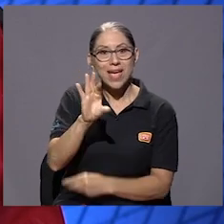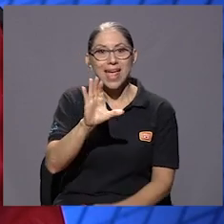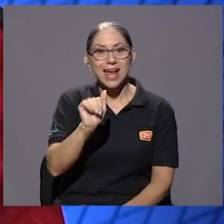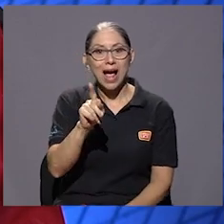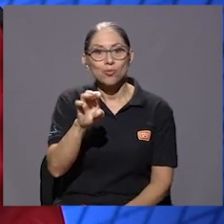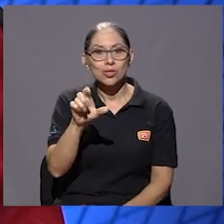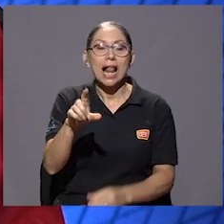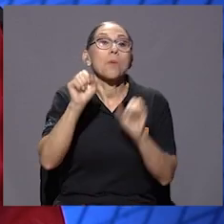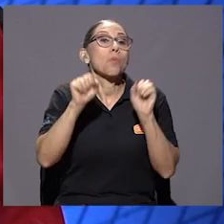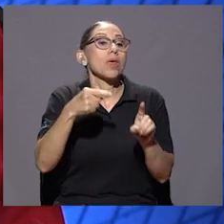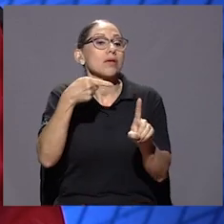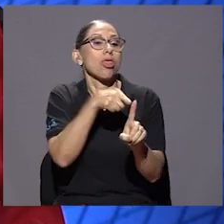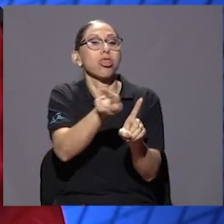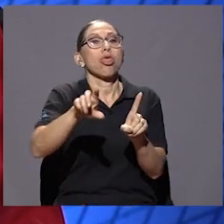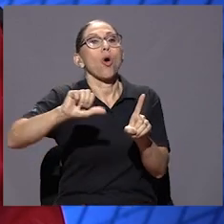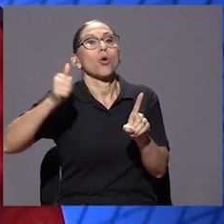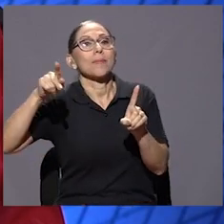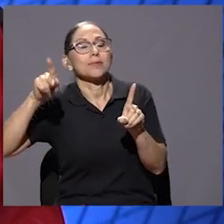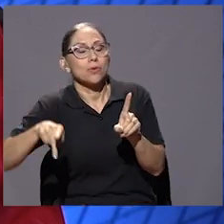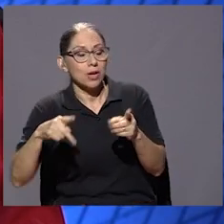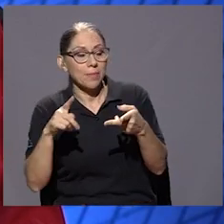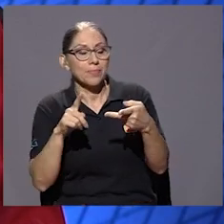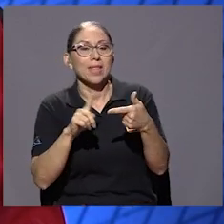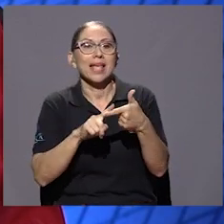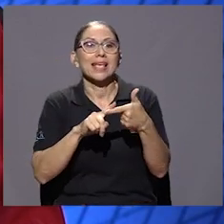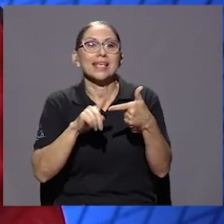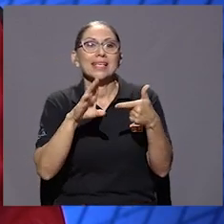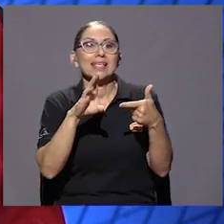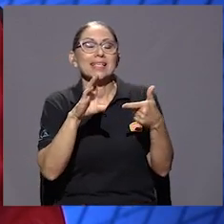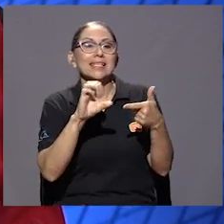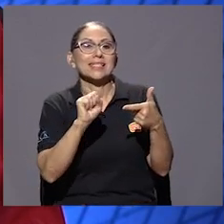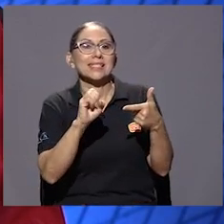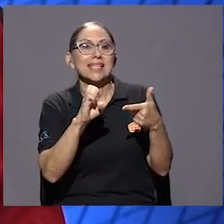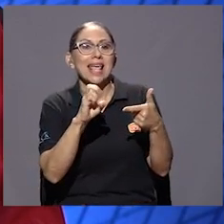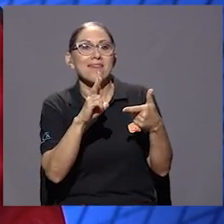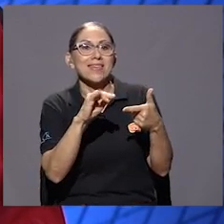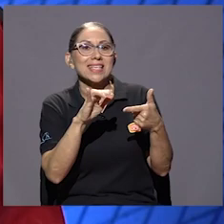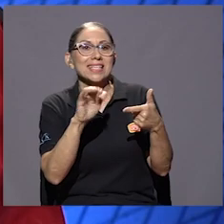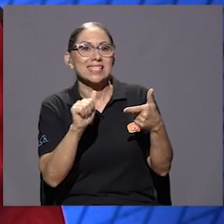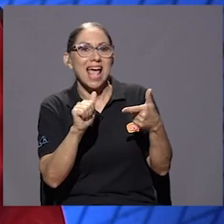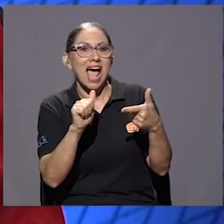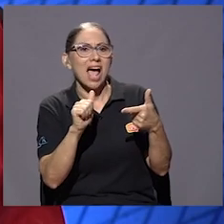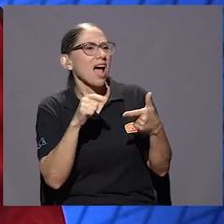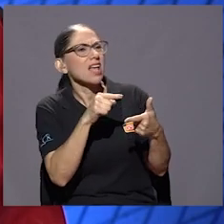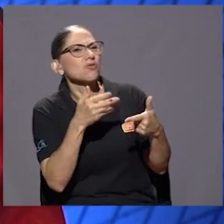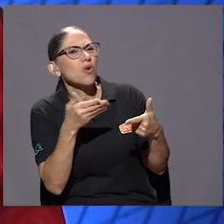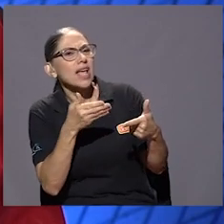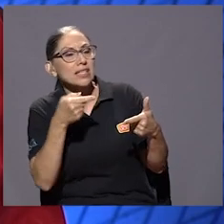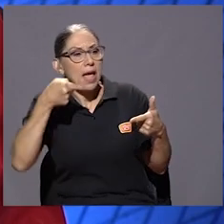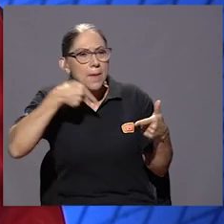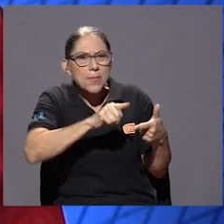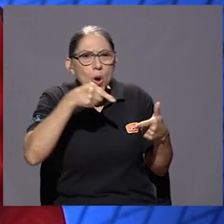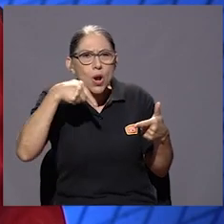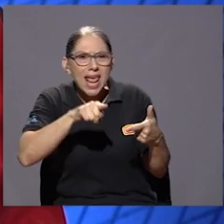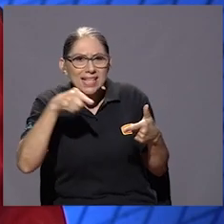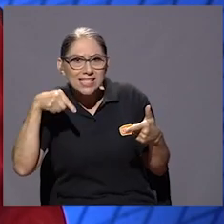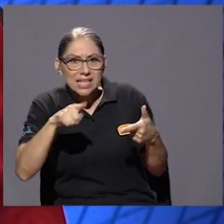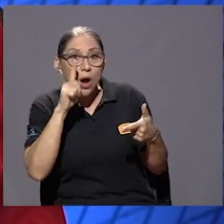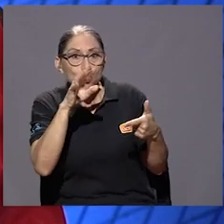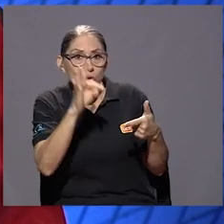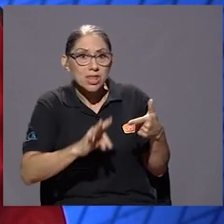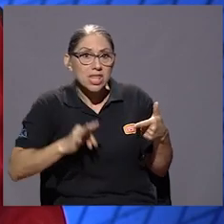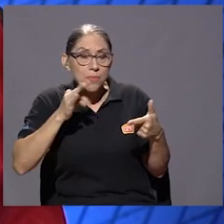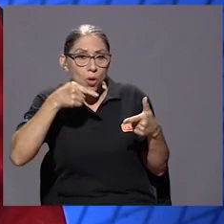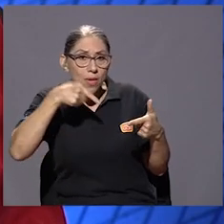el adulterio, la sevicia, ¿verdad? ¿Qué es? La sevicia es la violencia, un tipo de